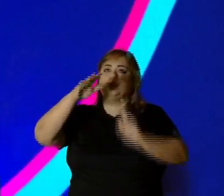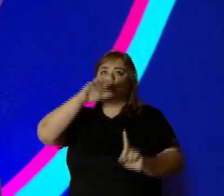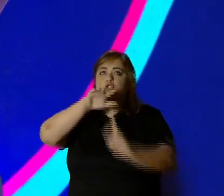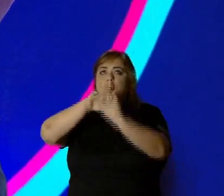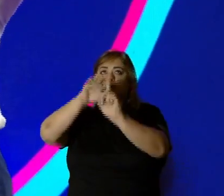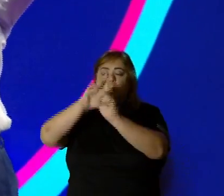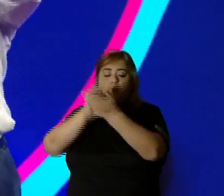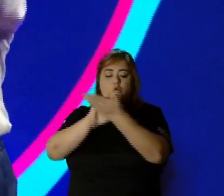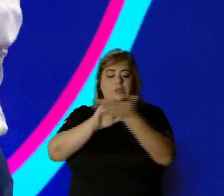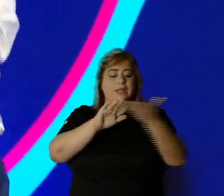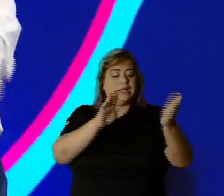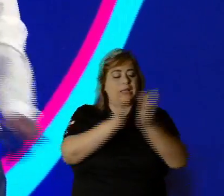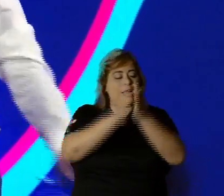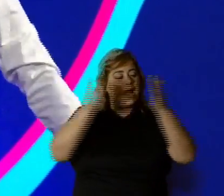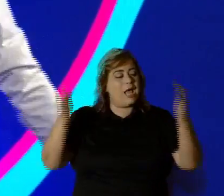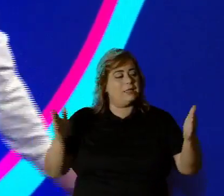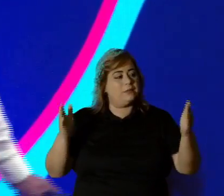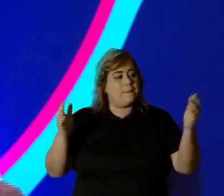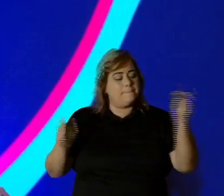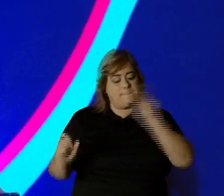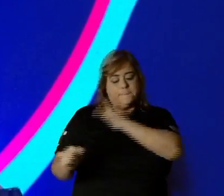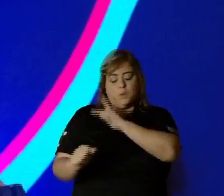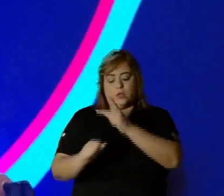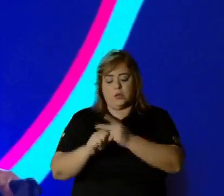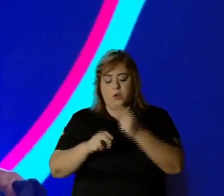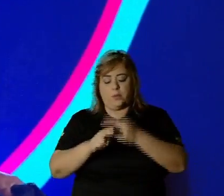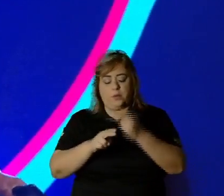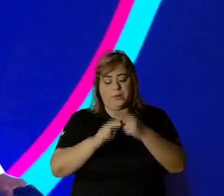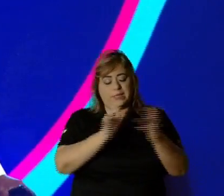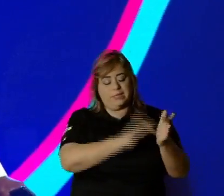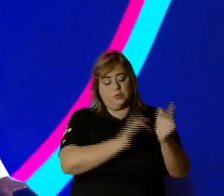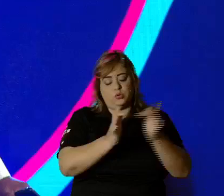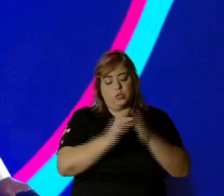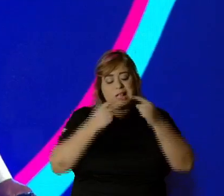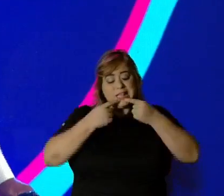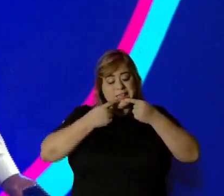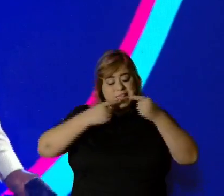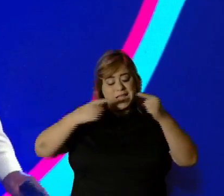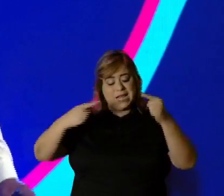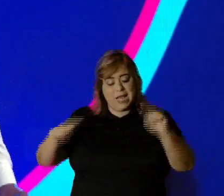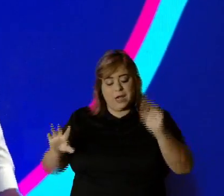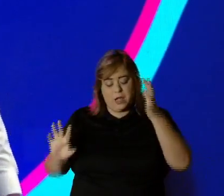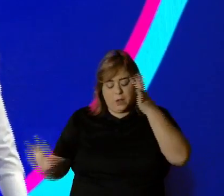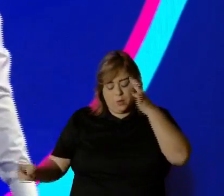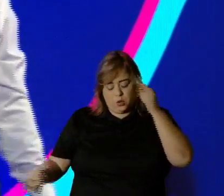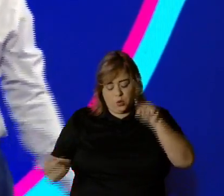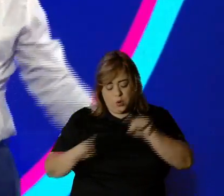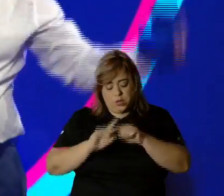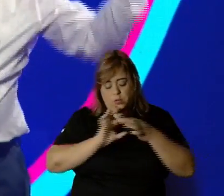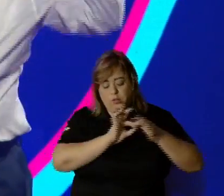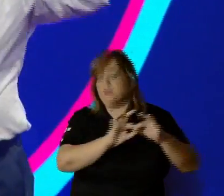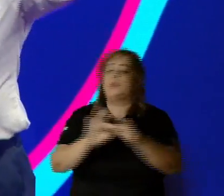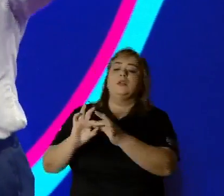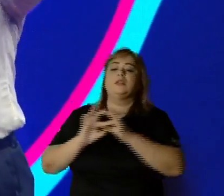poderosas. En el nombre de Jesús lo declaramos todos unidos y decimos